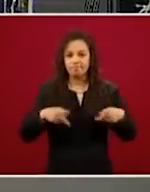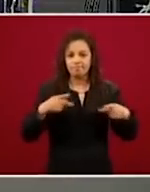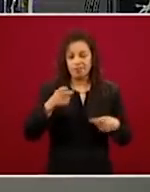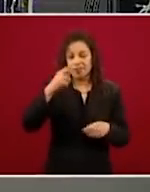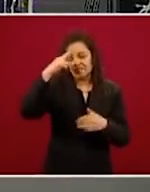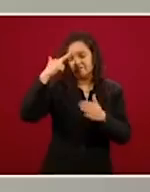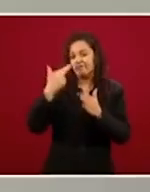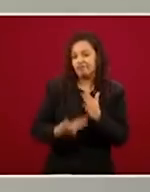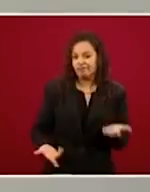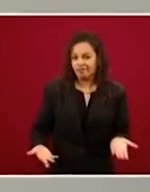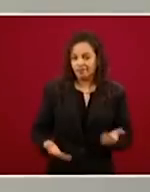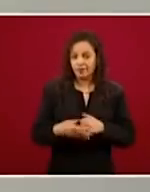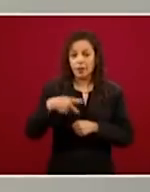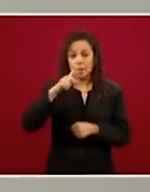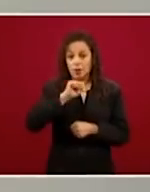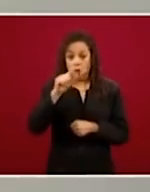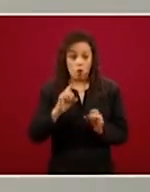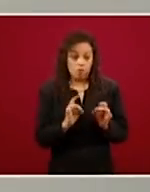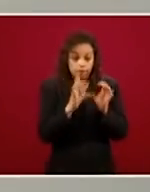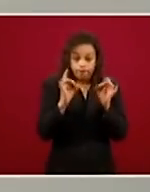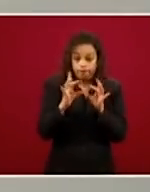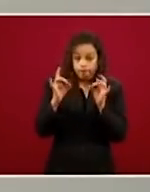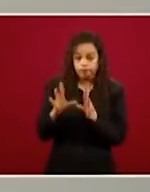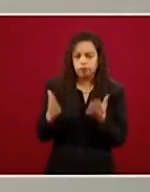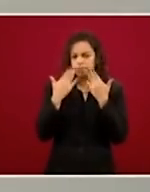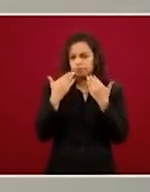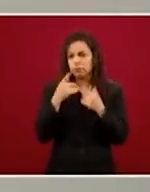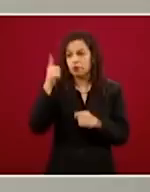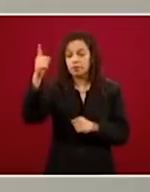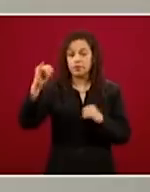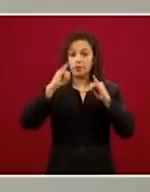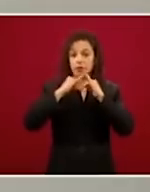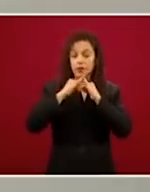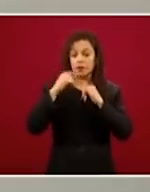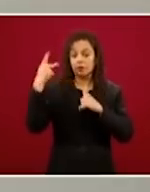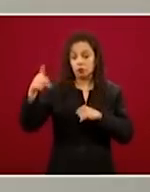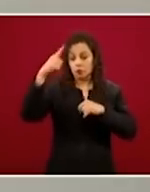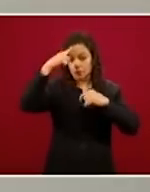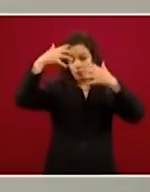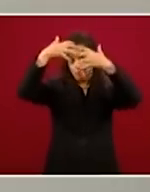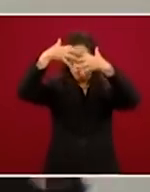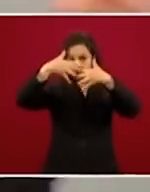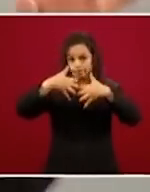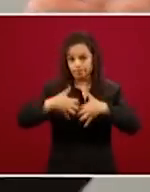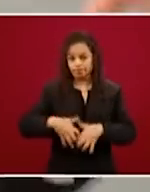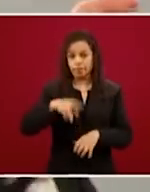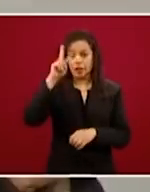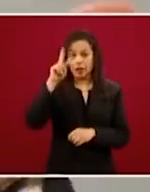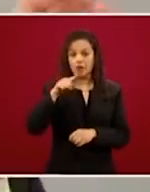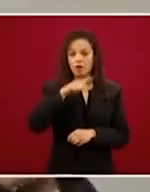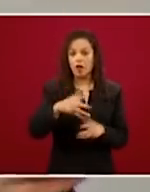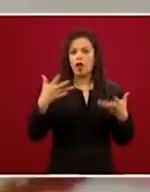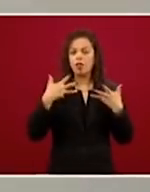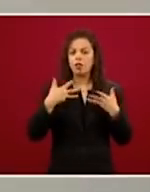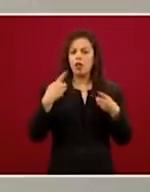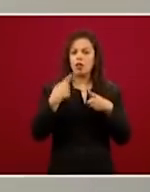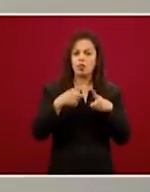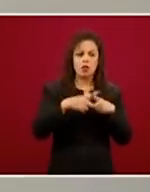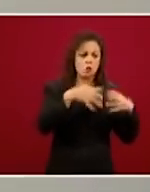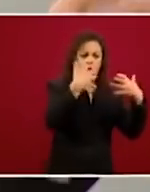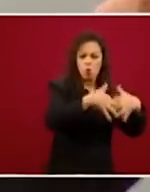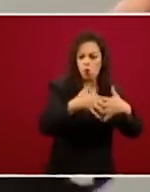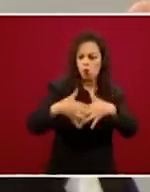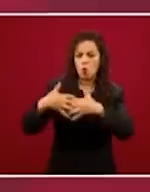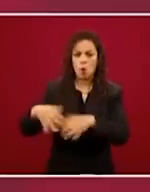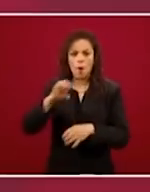casual precisamente del instituto de neurología hay unos elementos muy ilustrativos de equipos quirúrgicos de alta especialidad